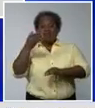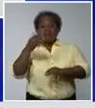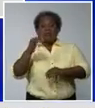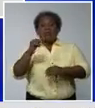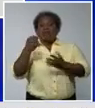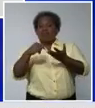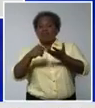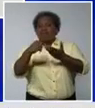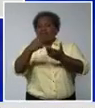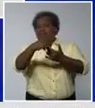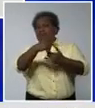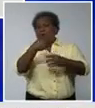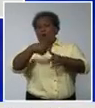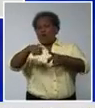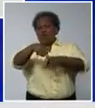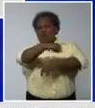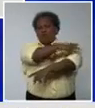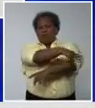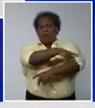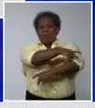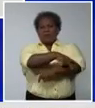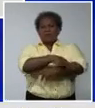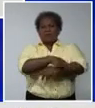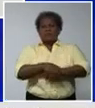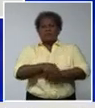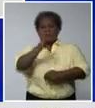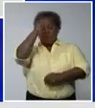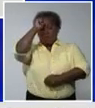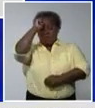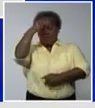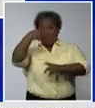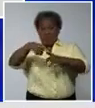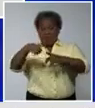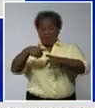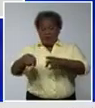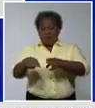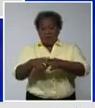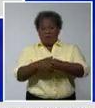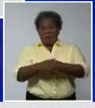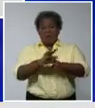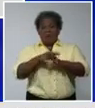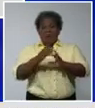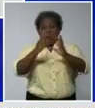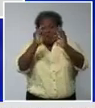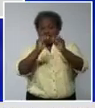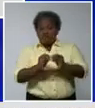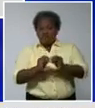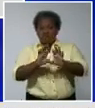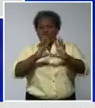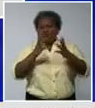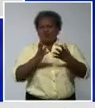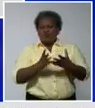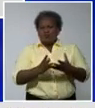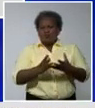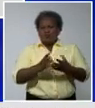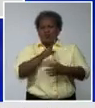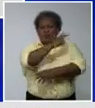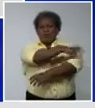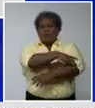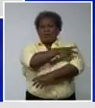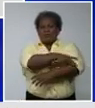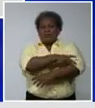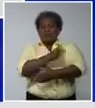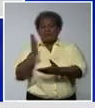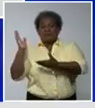Ucrania, la India y después una suma de todos los países. Este es el